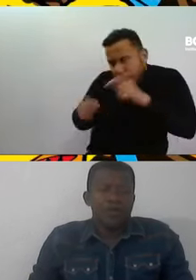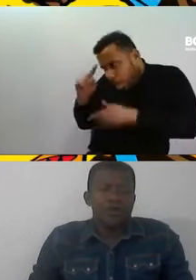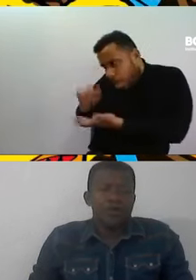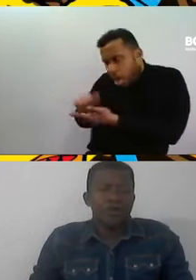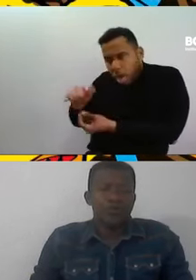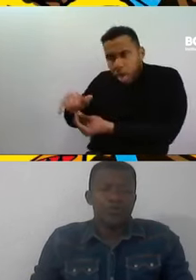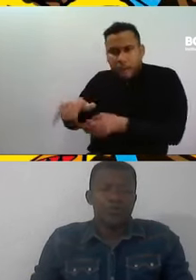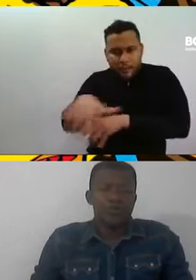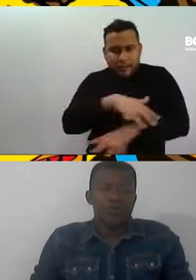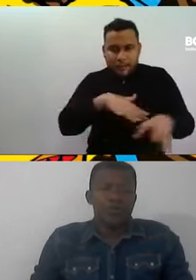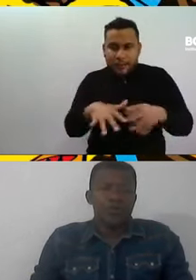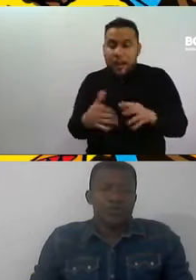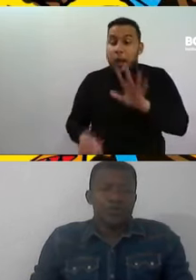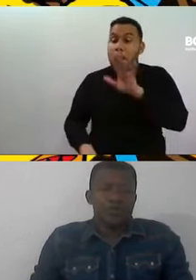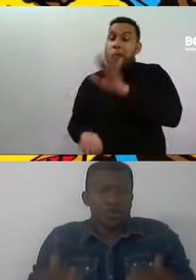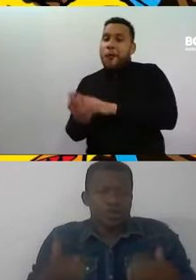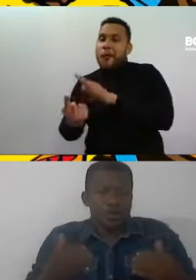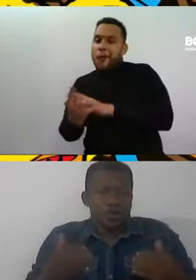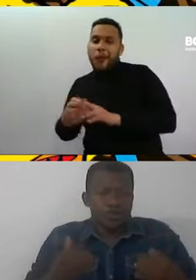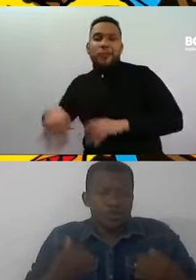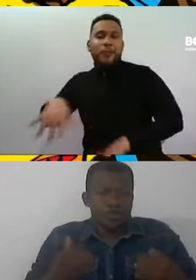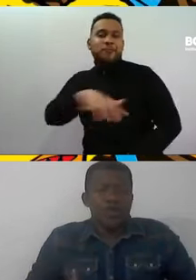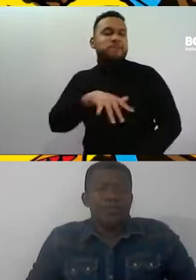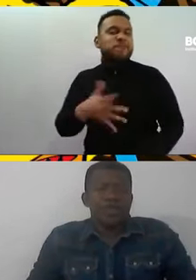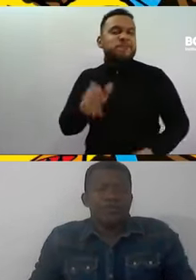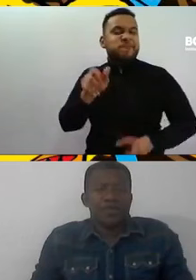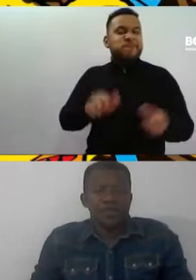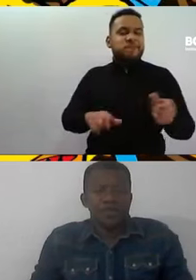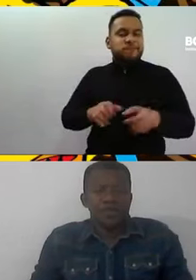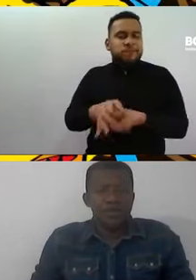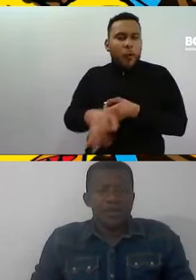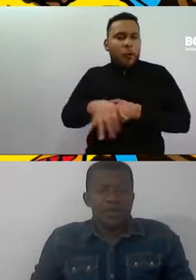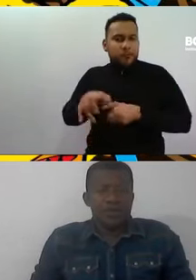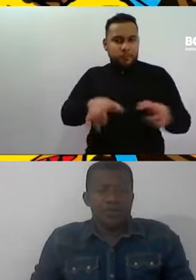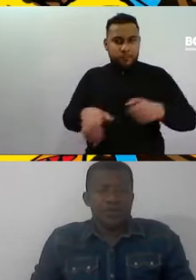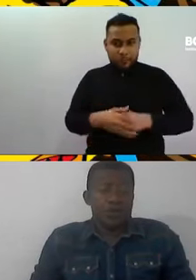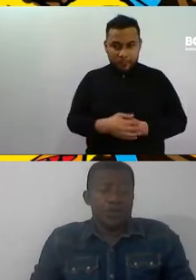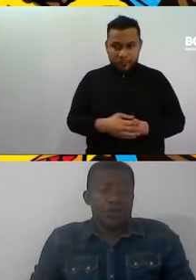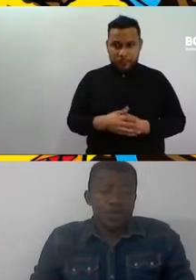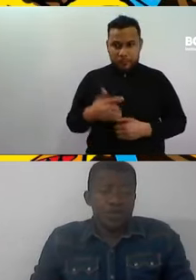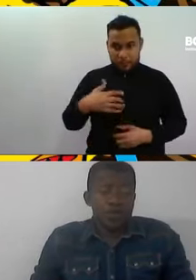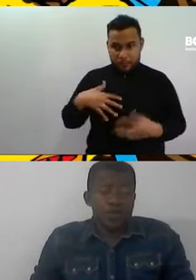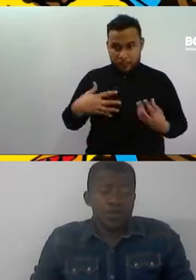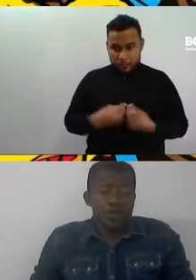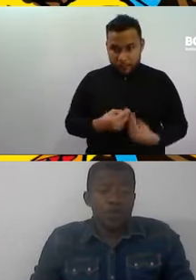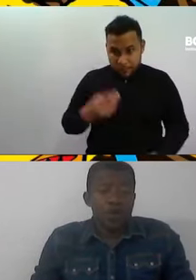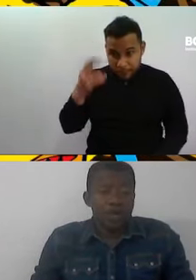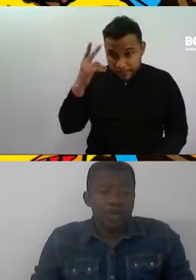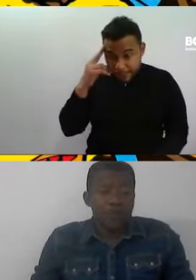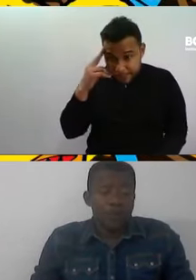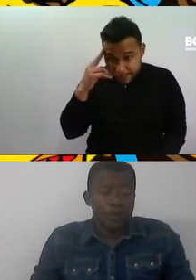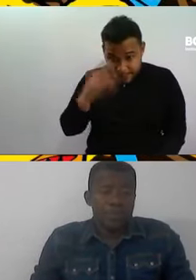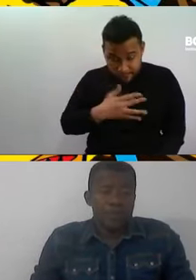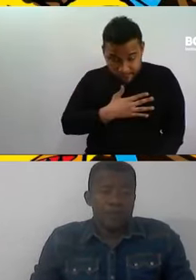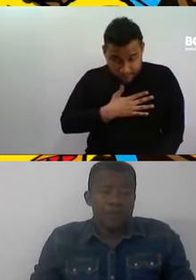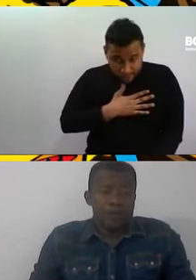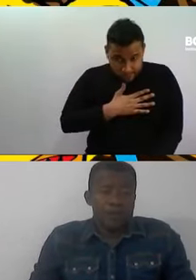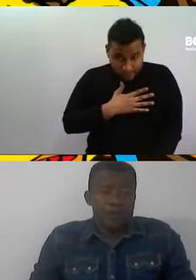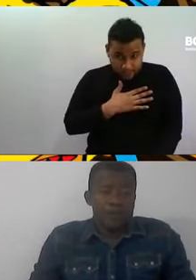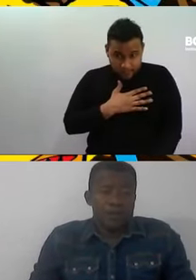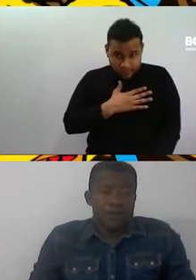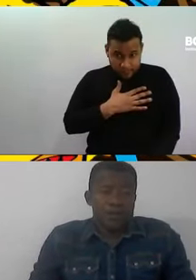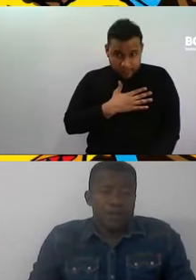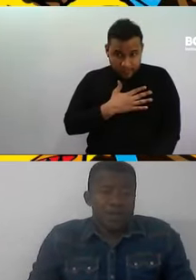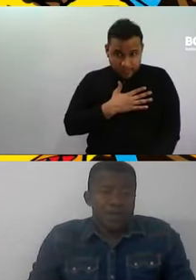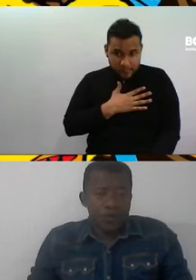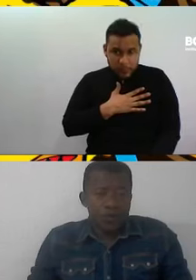lo que da origen a los pueblos. Nosotros, lógicamente, yo me considero un mitógrafo